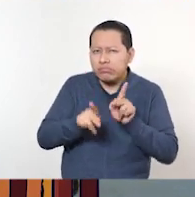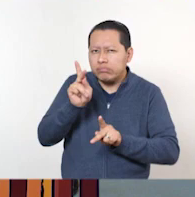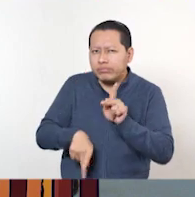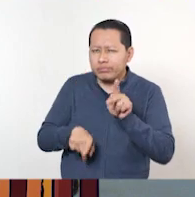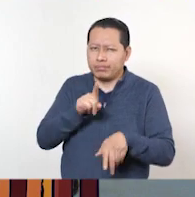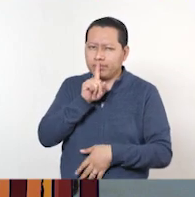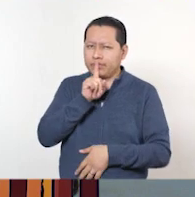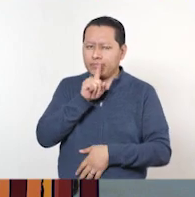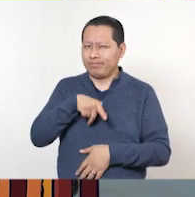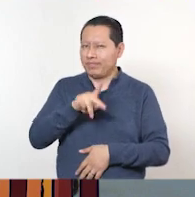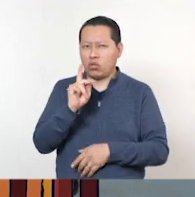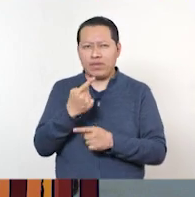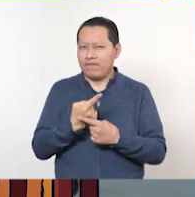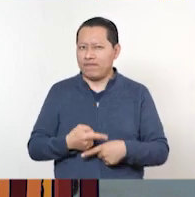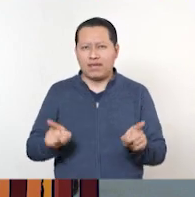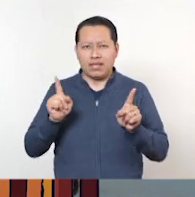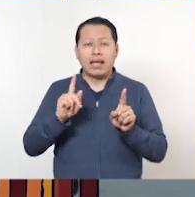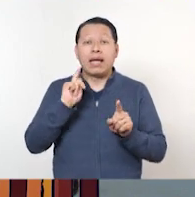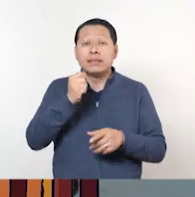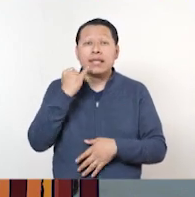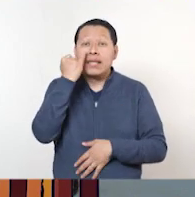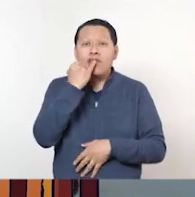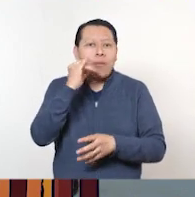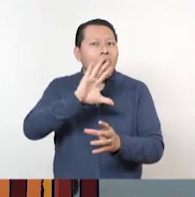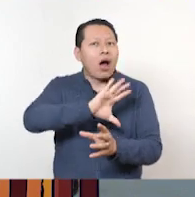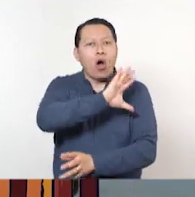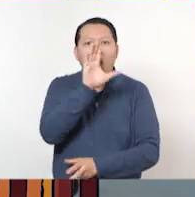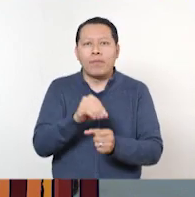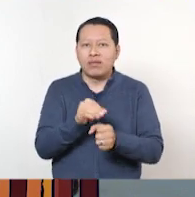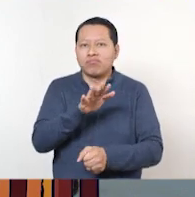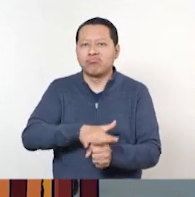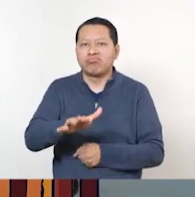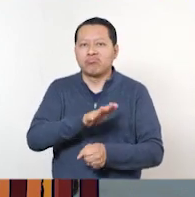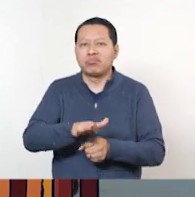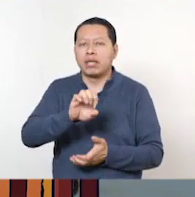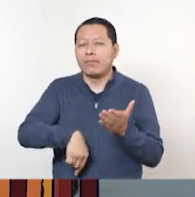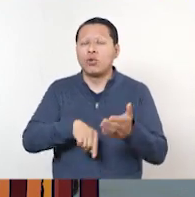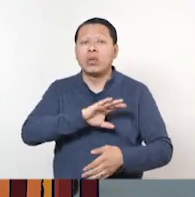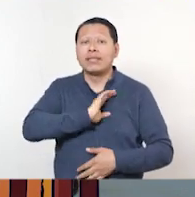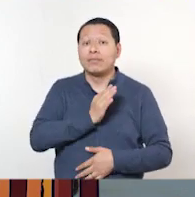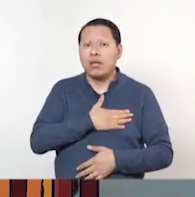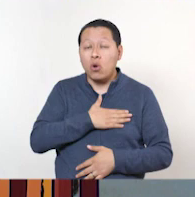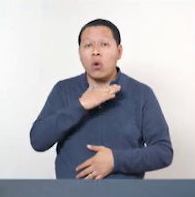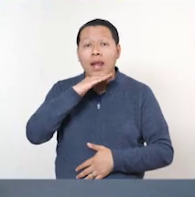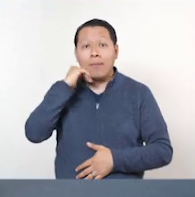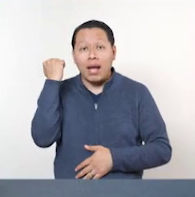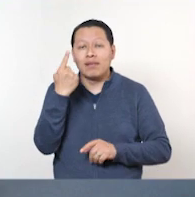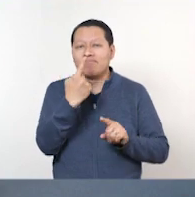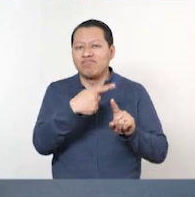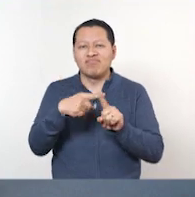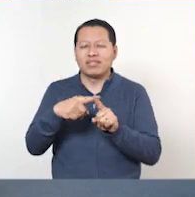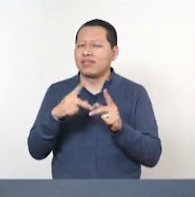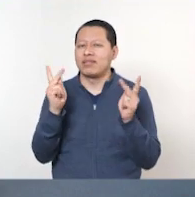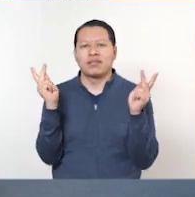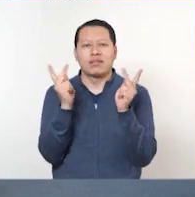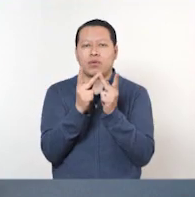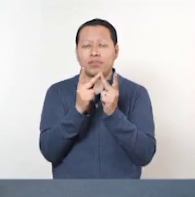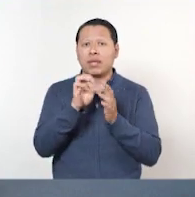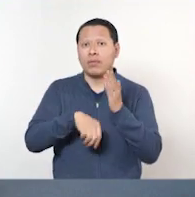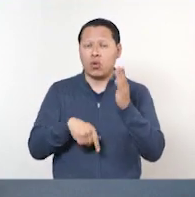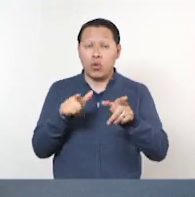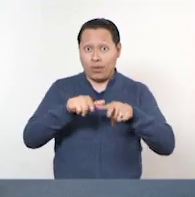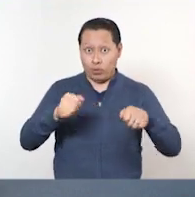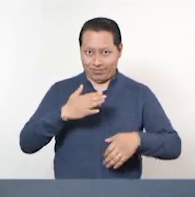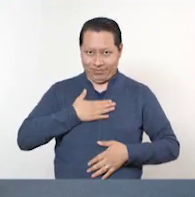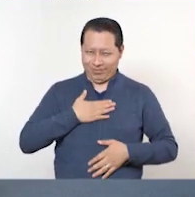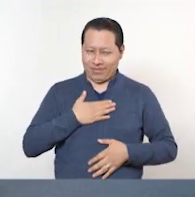incompletas o mochas, pero lo que no saben es que son lenguas completas, como la española o la alemana u otras. Muchos